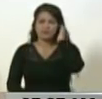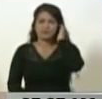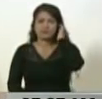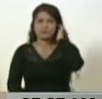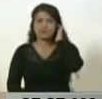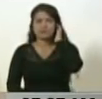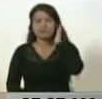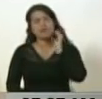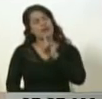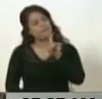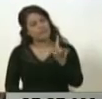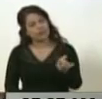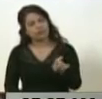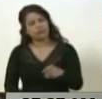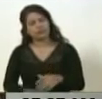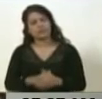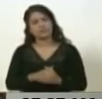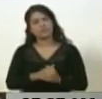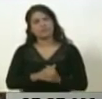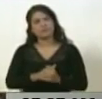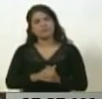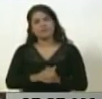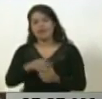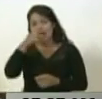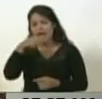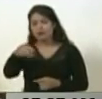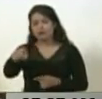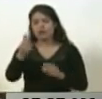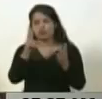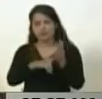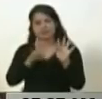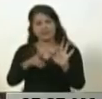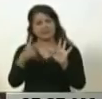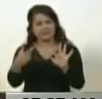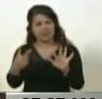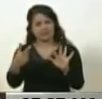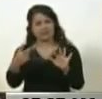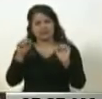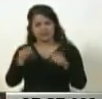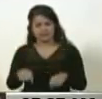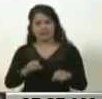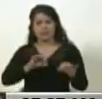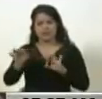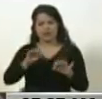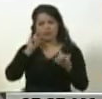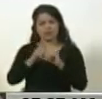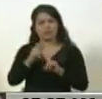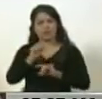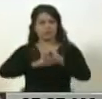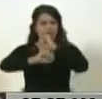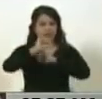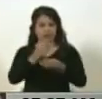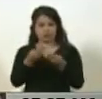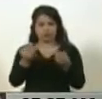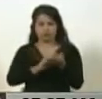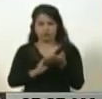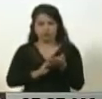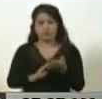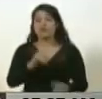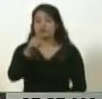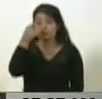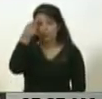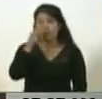para enfrentar este año 2017 porque el presidente ha salido, digamos, en la